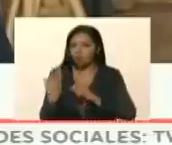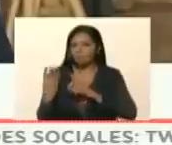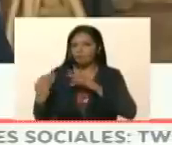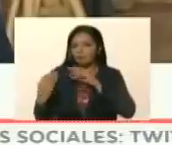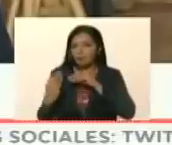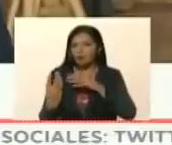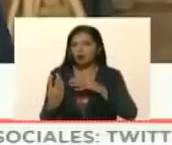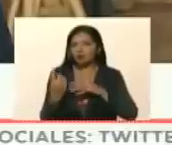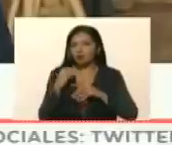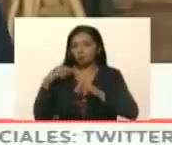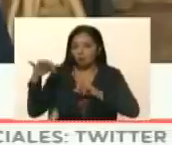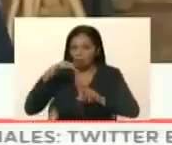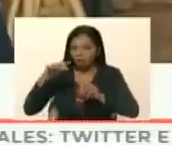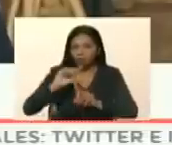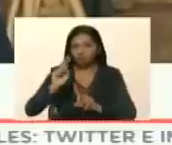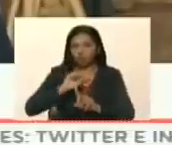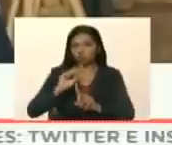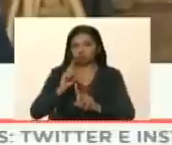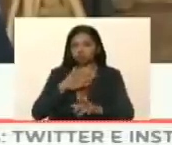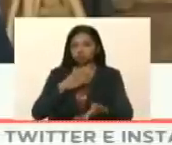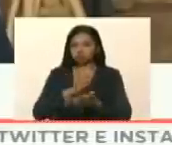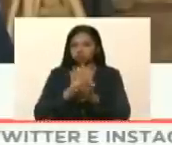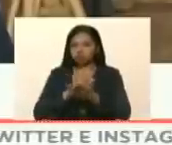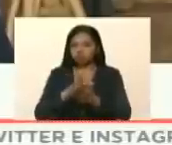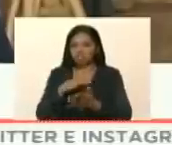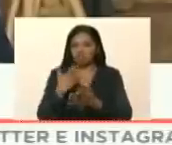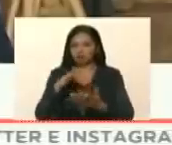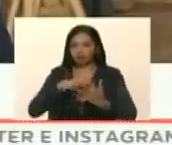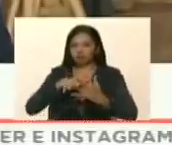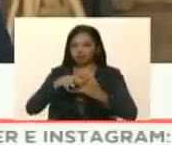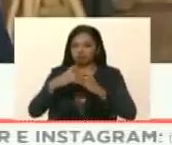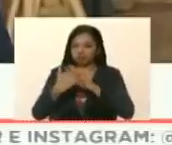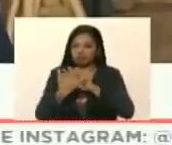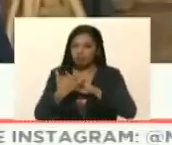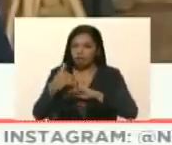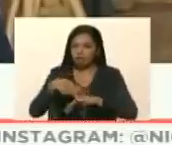No se dejen envenenar la mente por quienes quieren destruir el país.